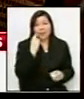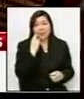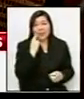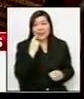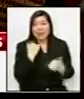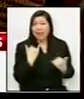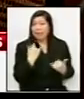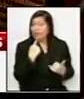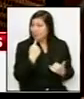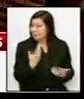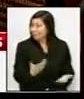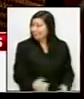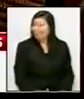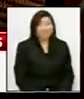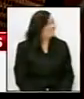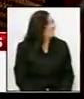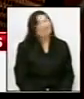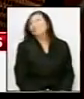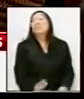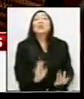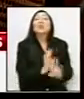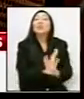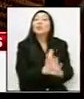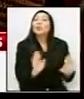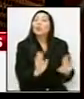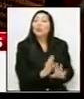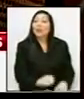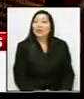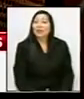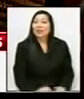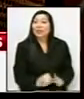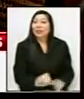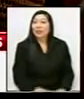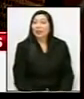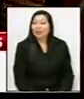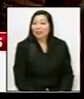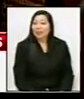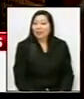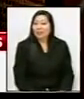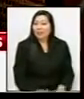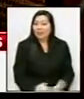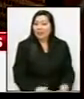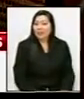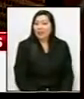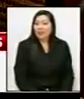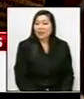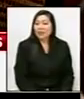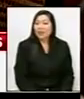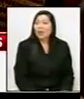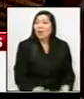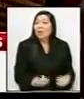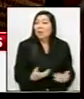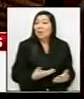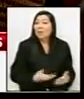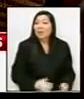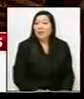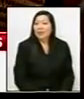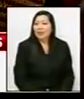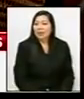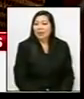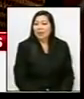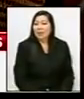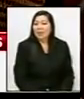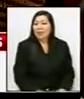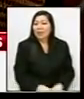¿Acá se ha establecido eso? No hay eso, señor Presidente. Entonces, yo creo que acá tampoco podemos caer a ese juego político que hacen